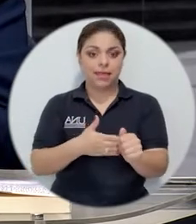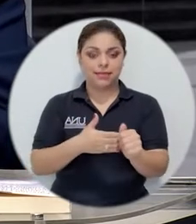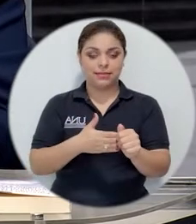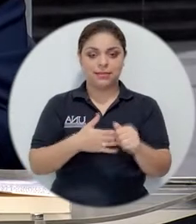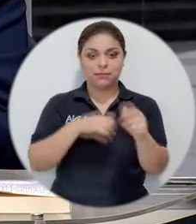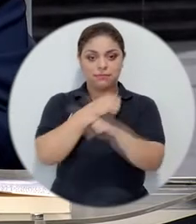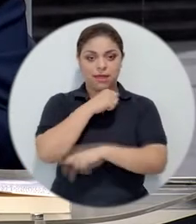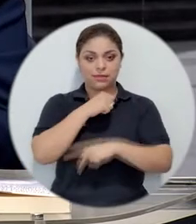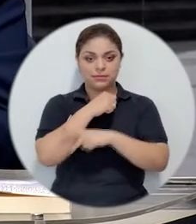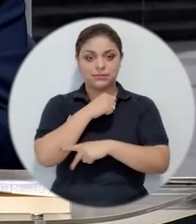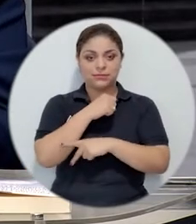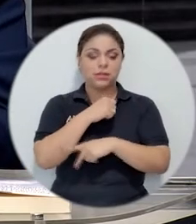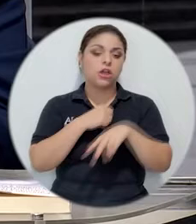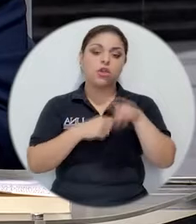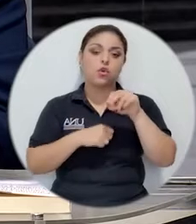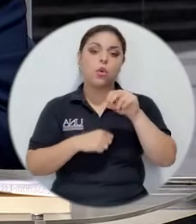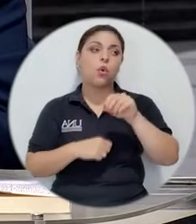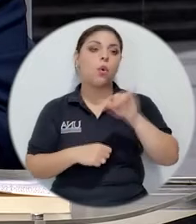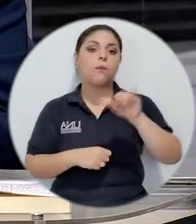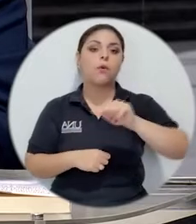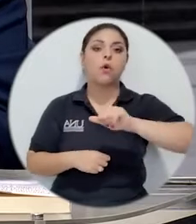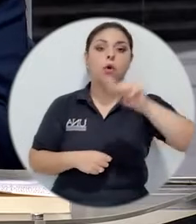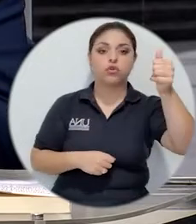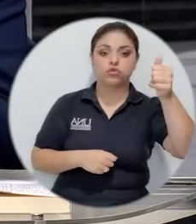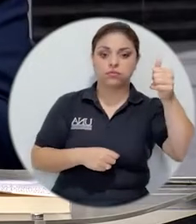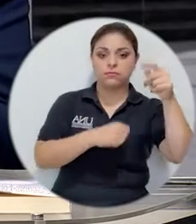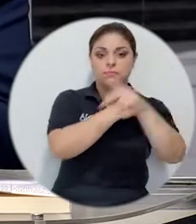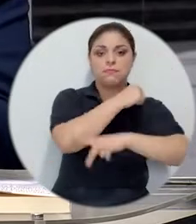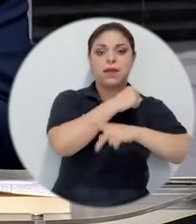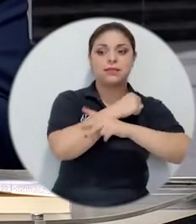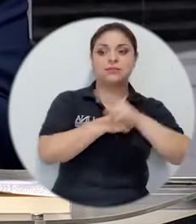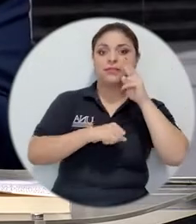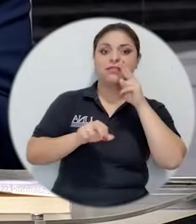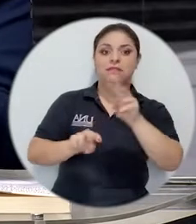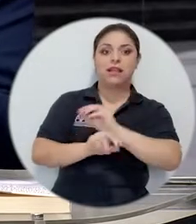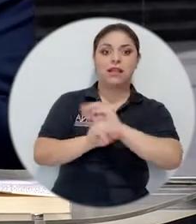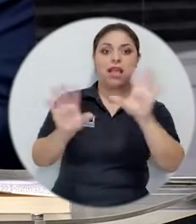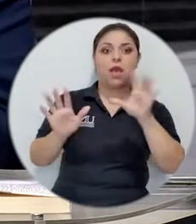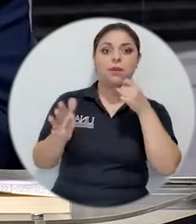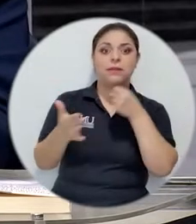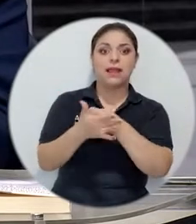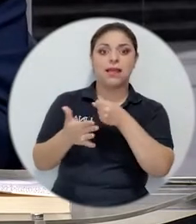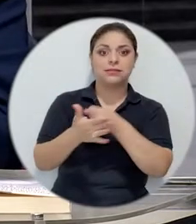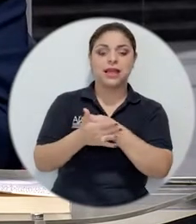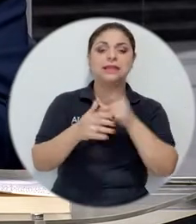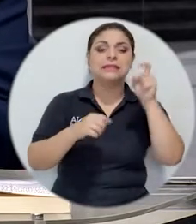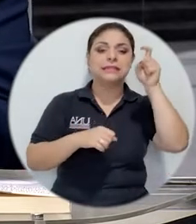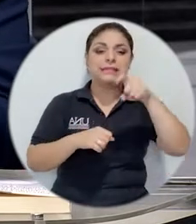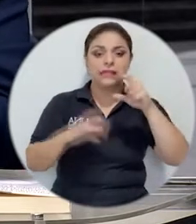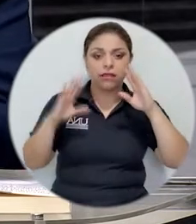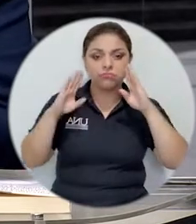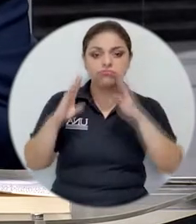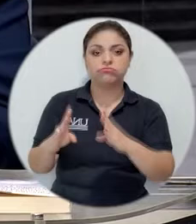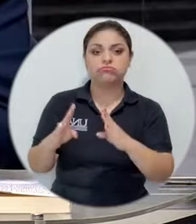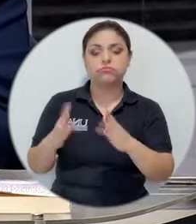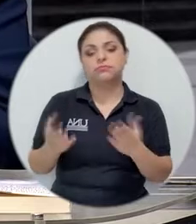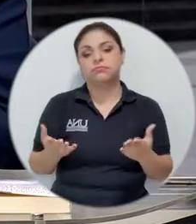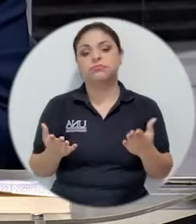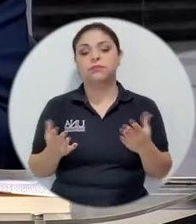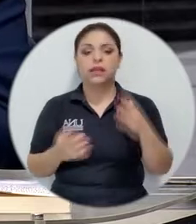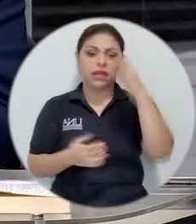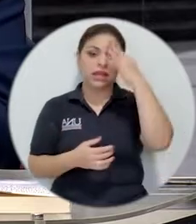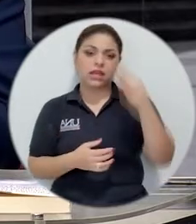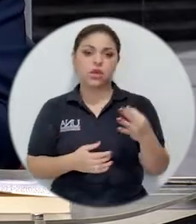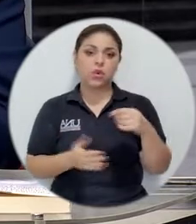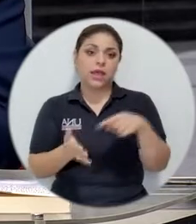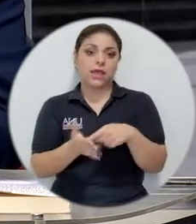liderando el Estado. No necesariamente es como en otros países que hay una muy clara identificación de esas amenazas para poder